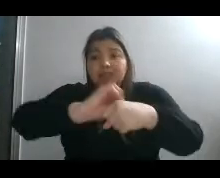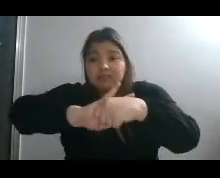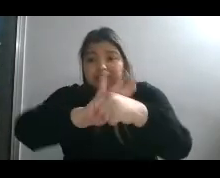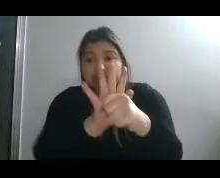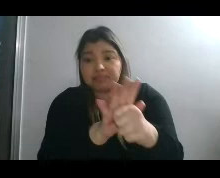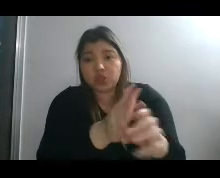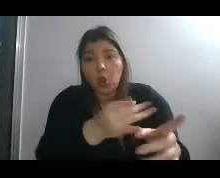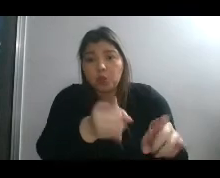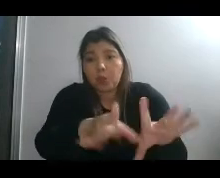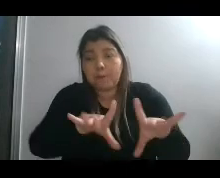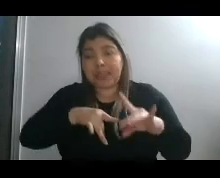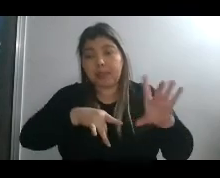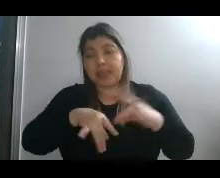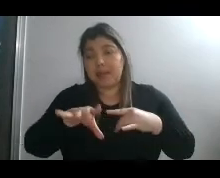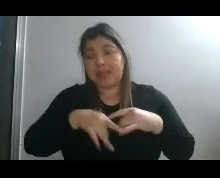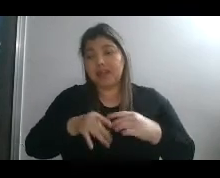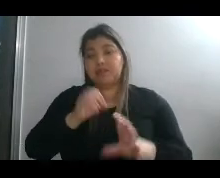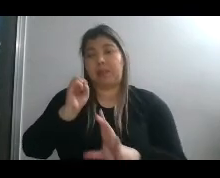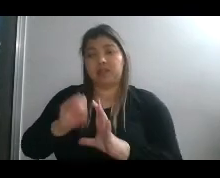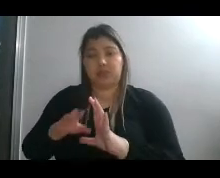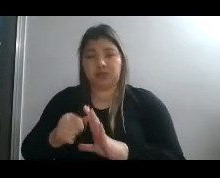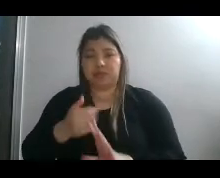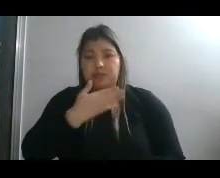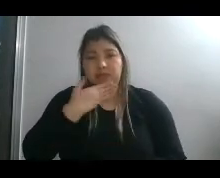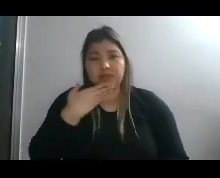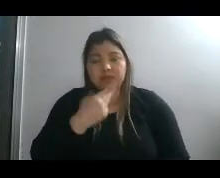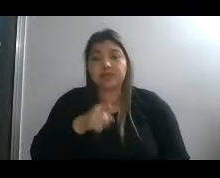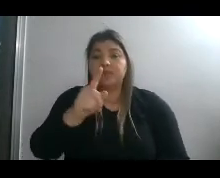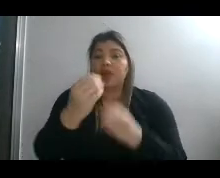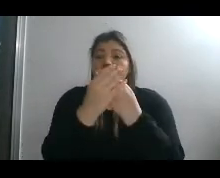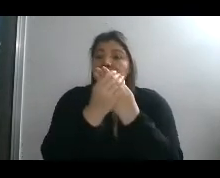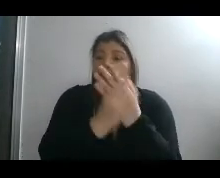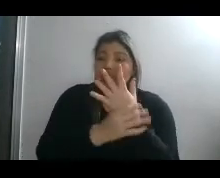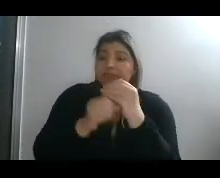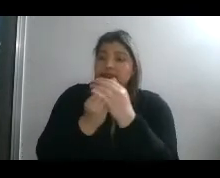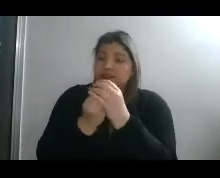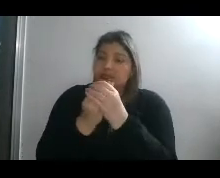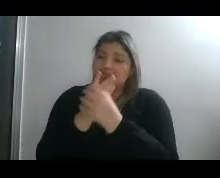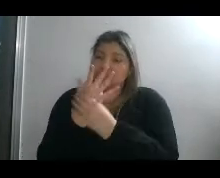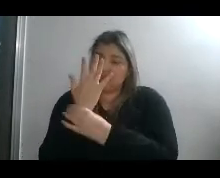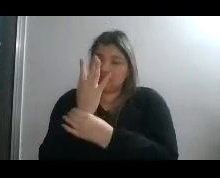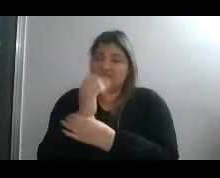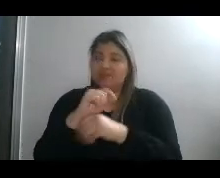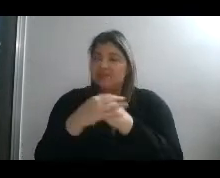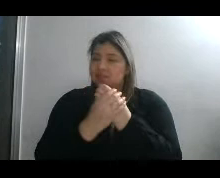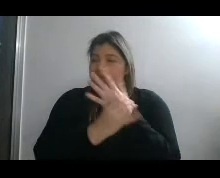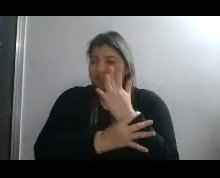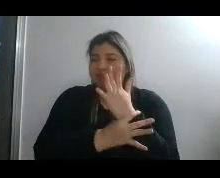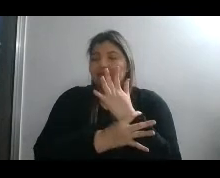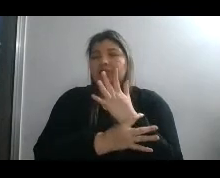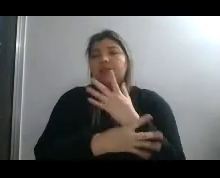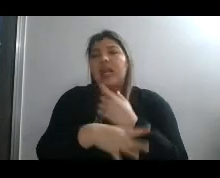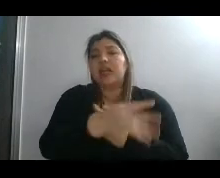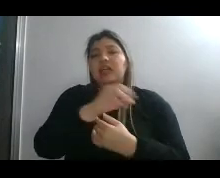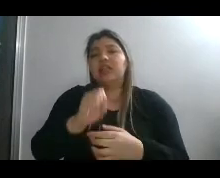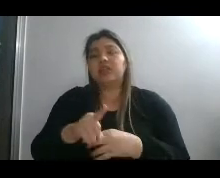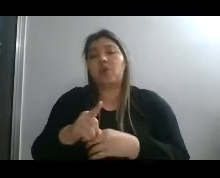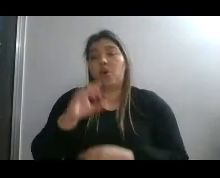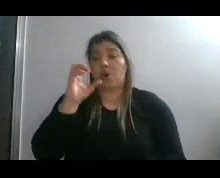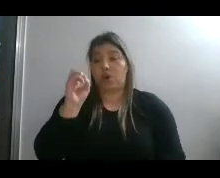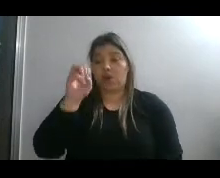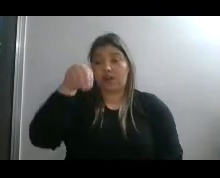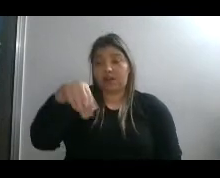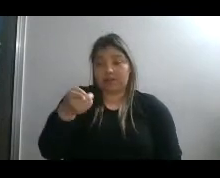pacientes. Los guantes desechables, la recomendación que nos da la OMS en estos momentos es que debe